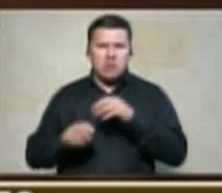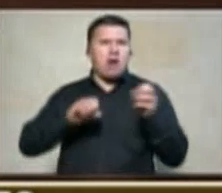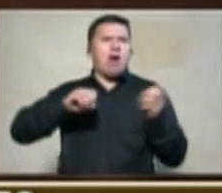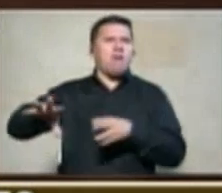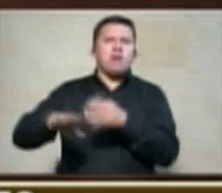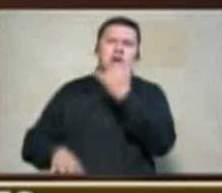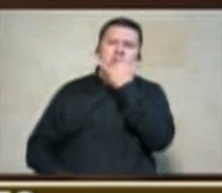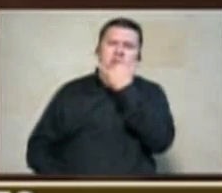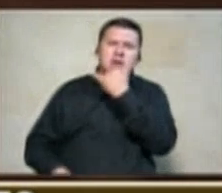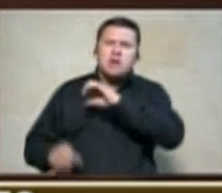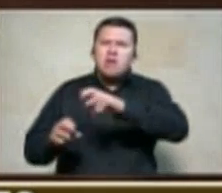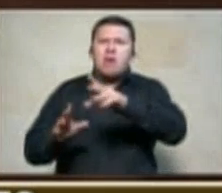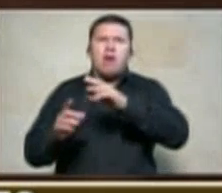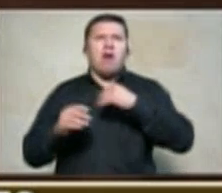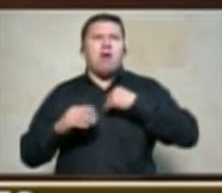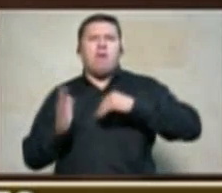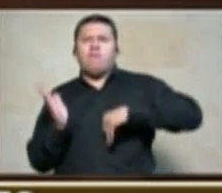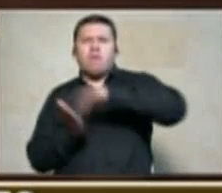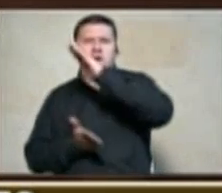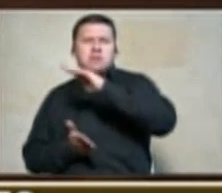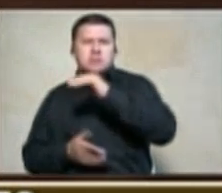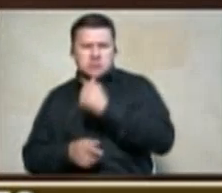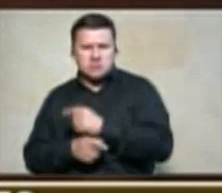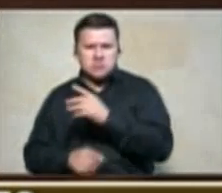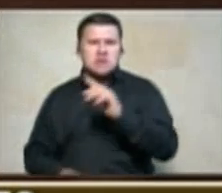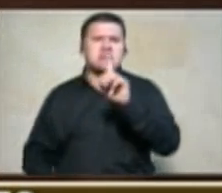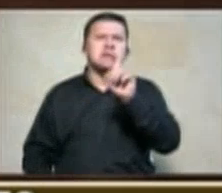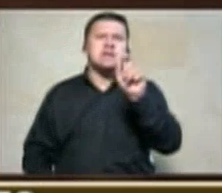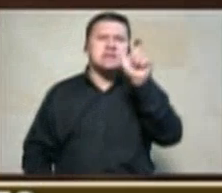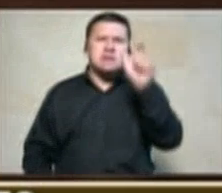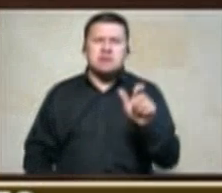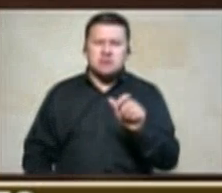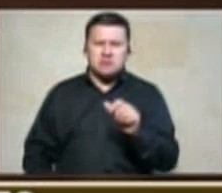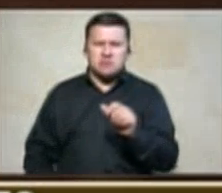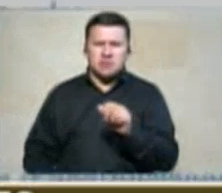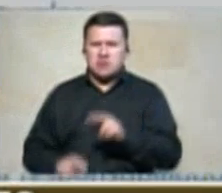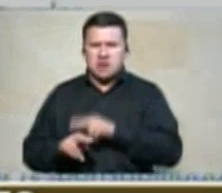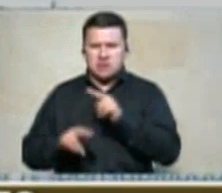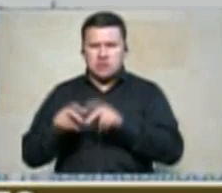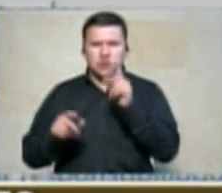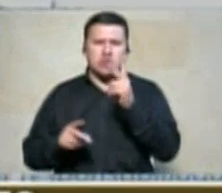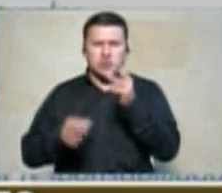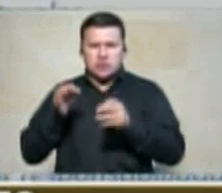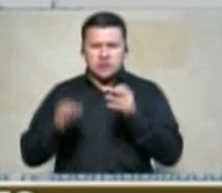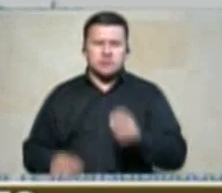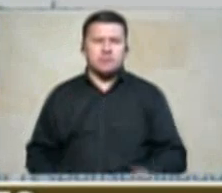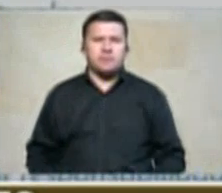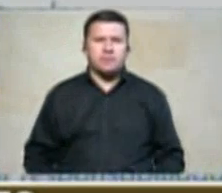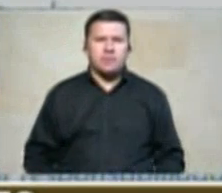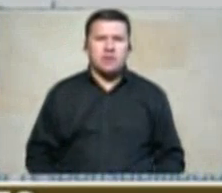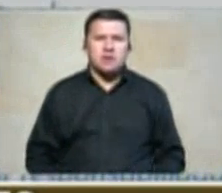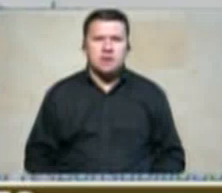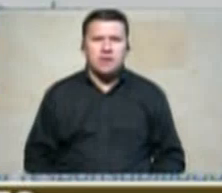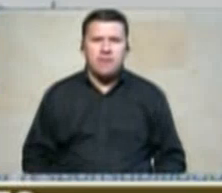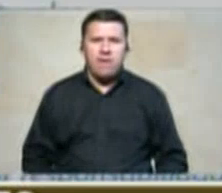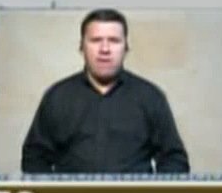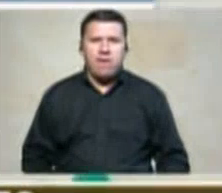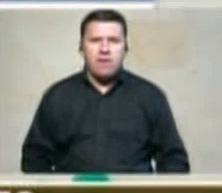abandono o el despojo. Con 66 personas naturales, 2 personas jurídicas.